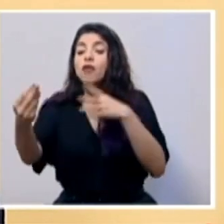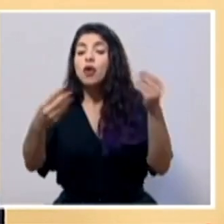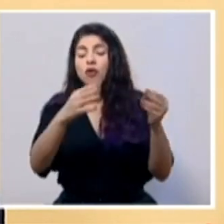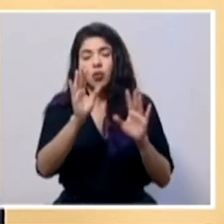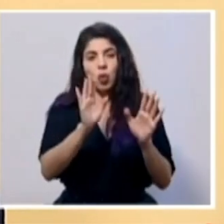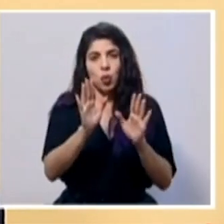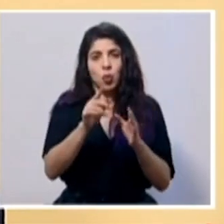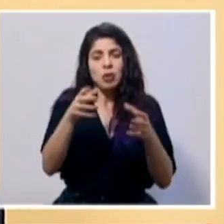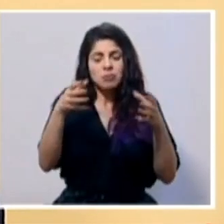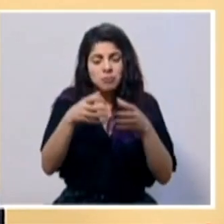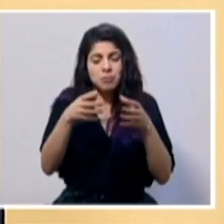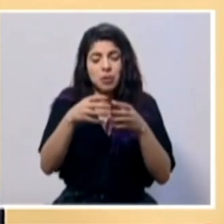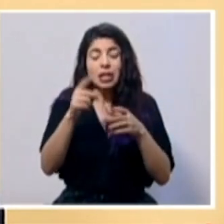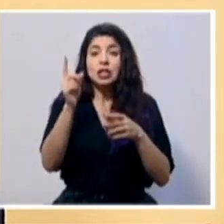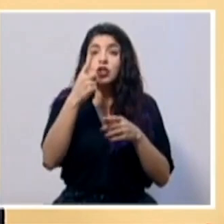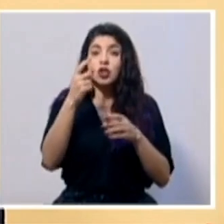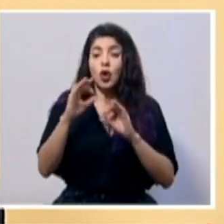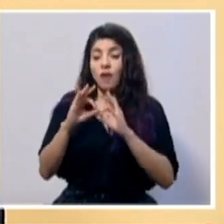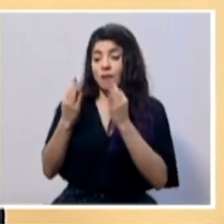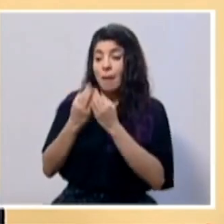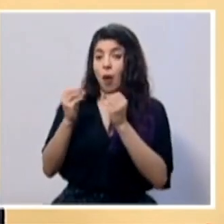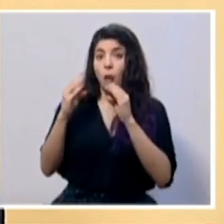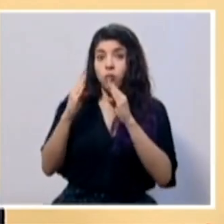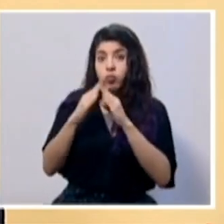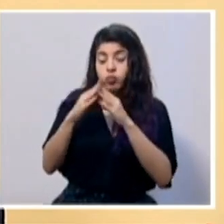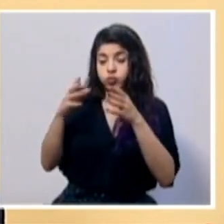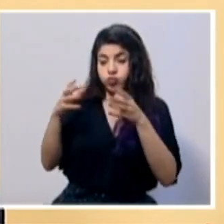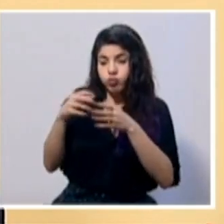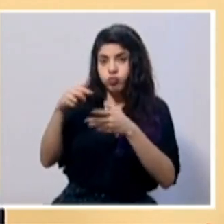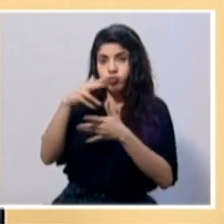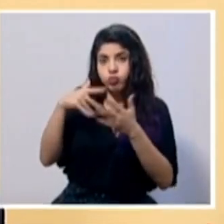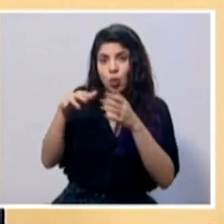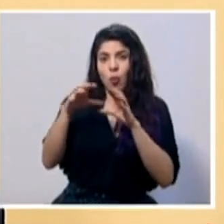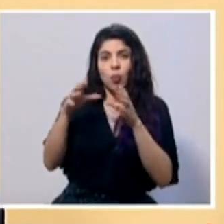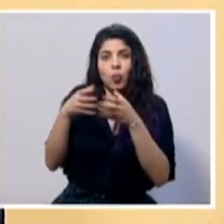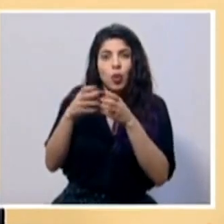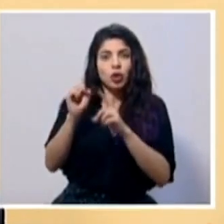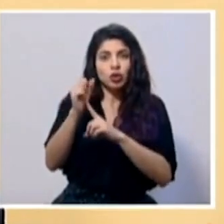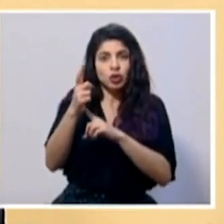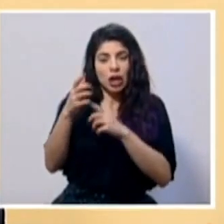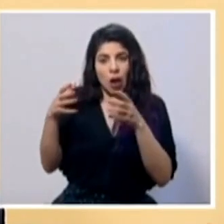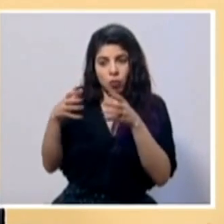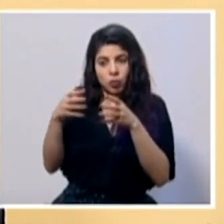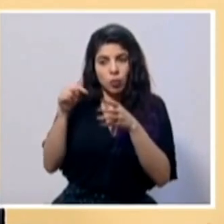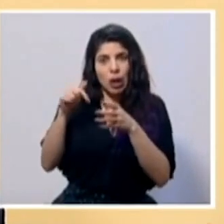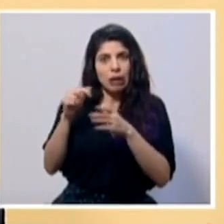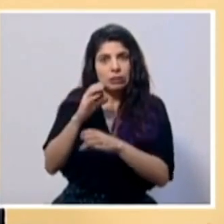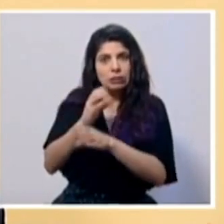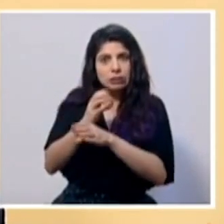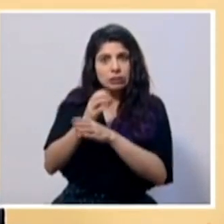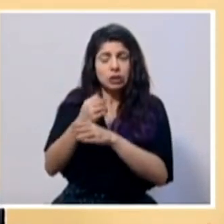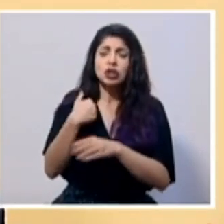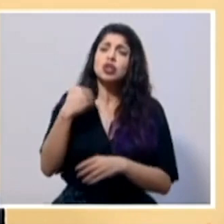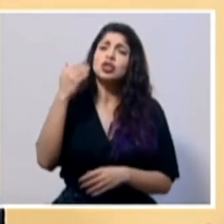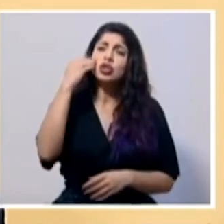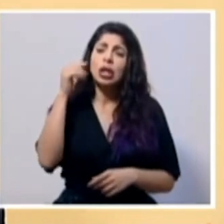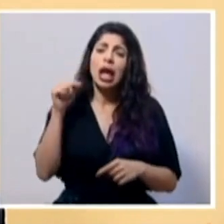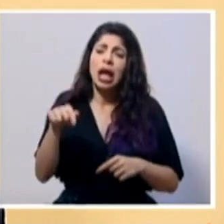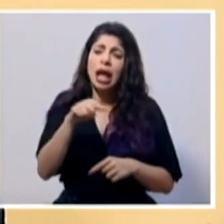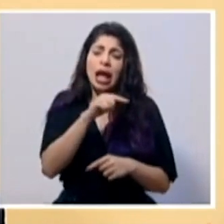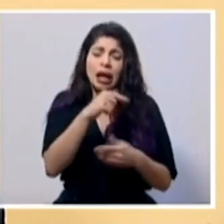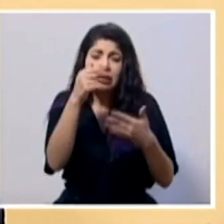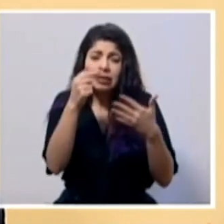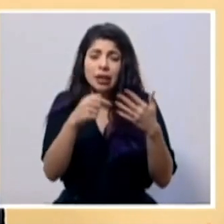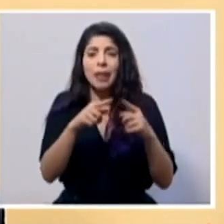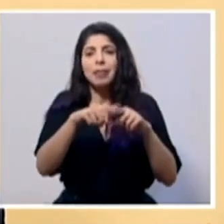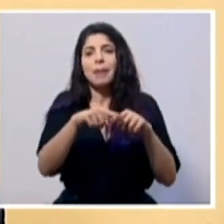se manejen en su burbuja social. Entonces, mucho de lo que se busca en esto es, y yo sé que pues al final eso depende también de la población, pero